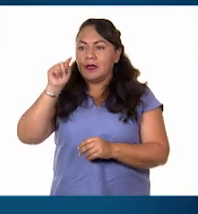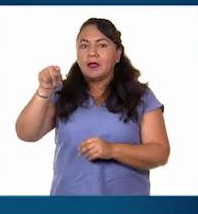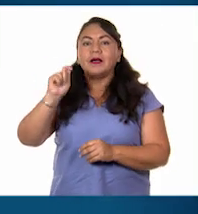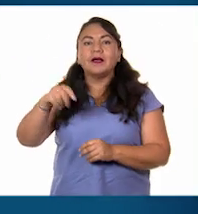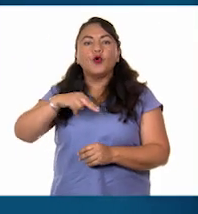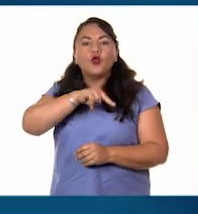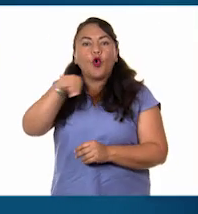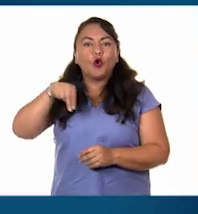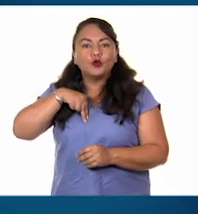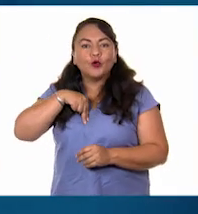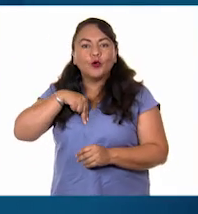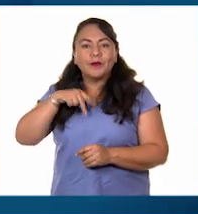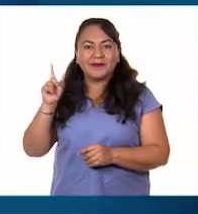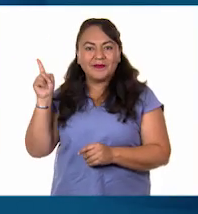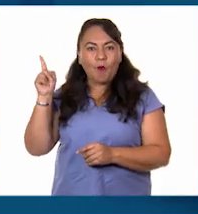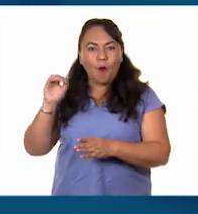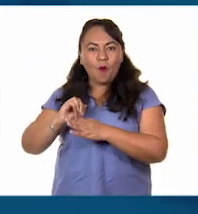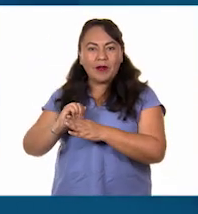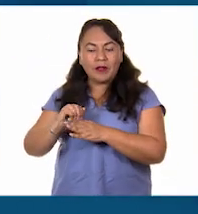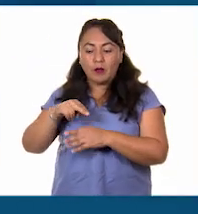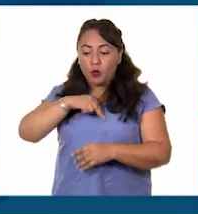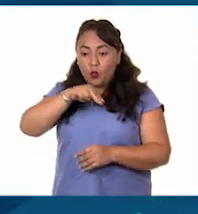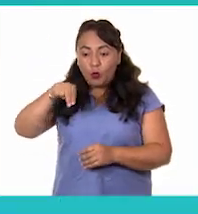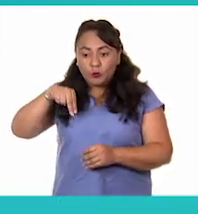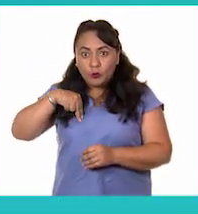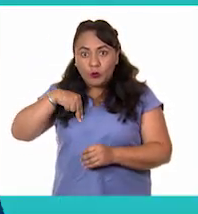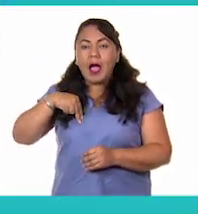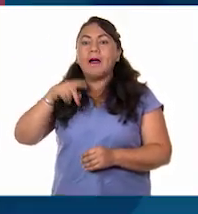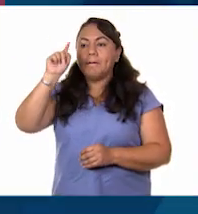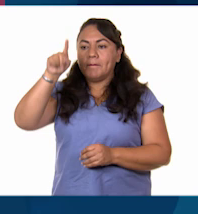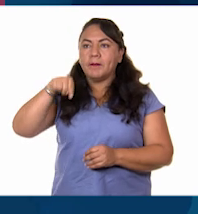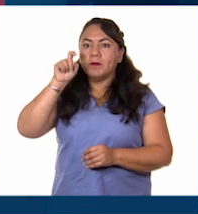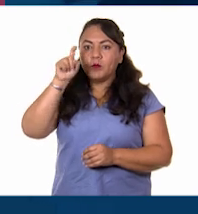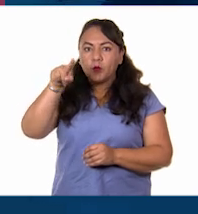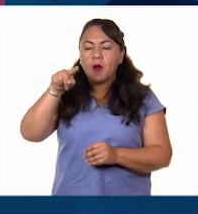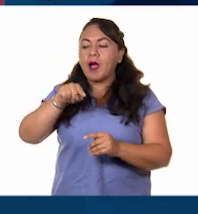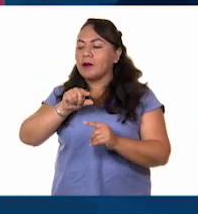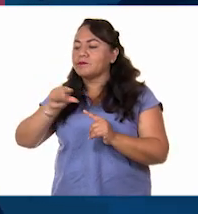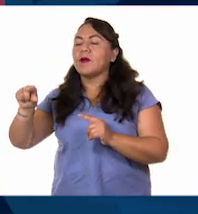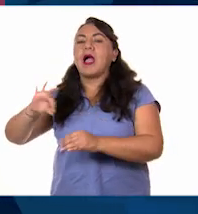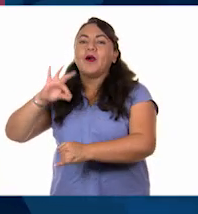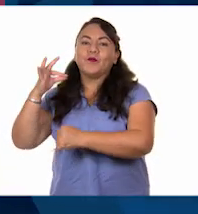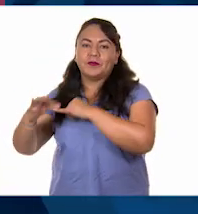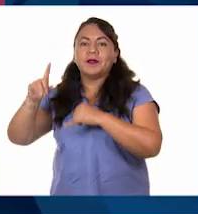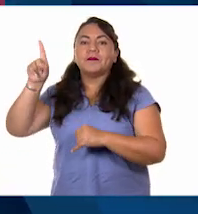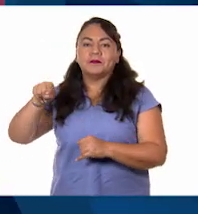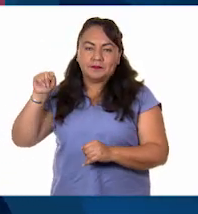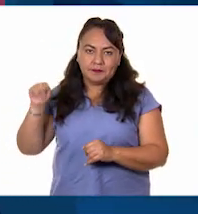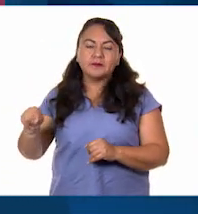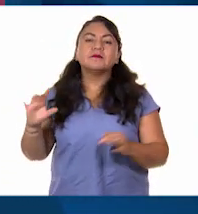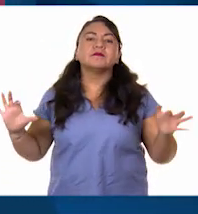nosotros. En este caso, la elección del signo de puntuación correcto se relaciona con la